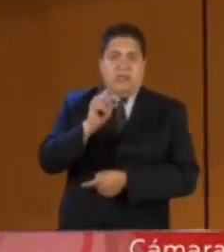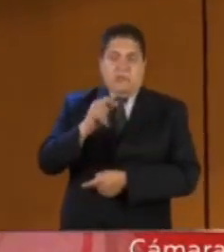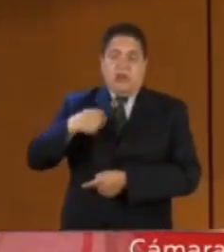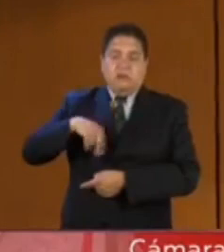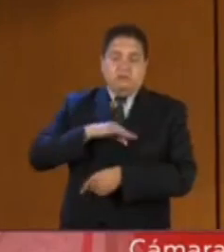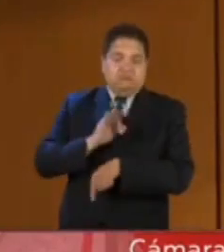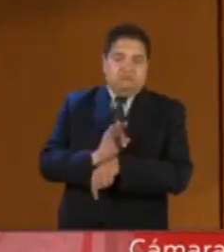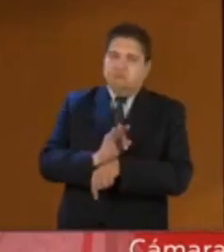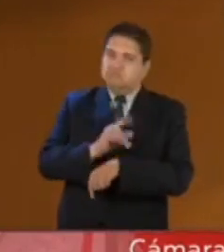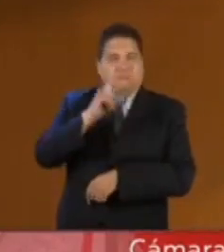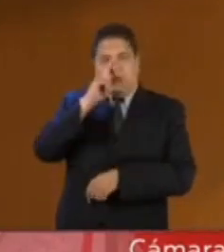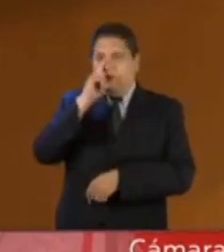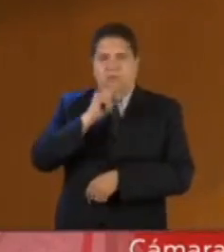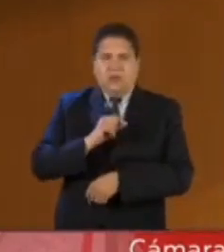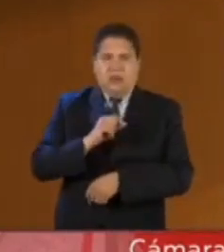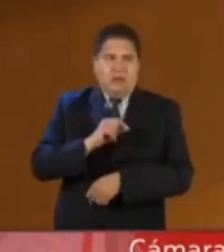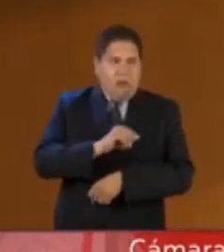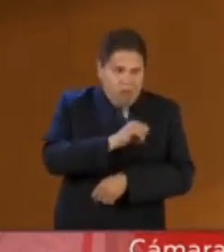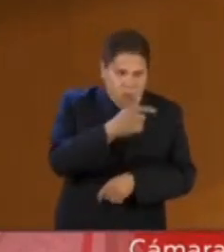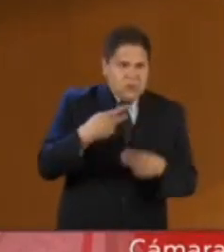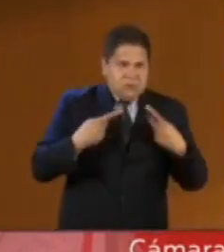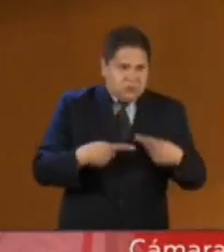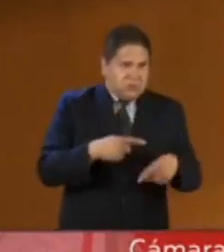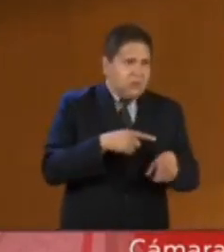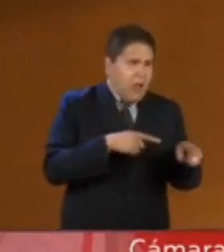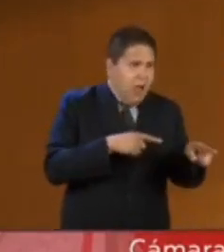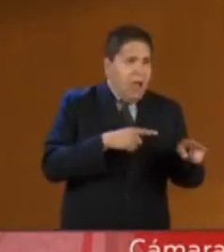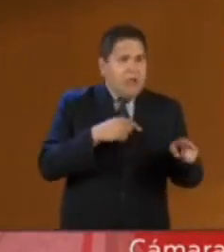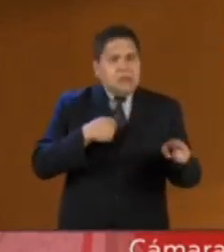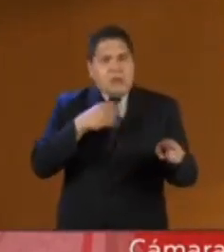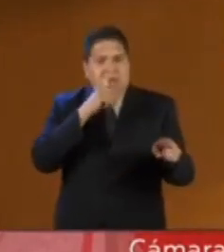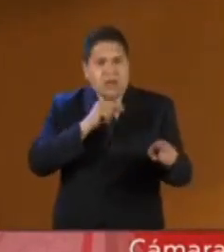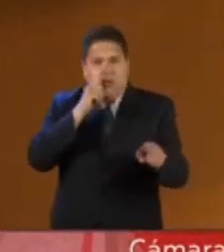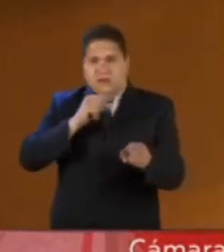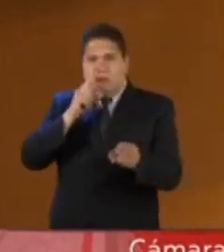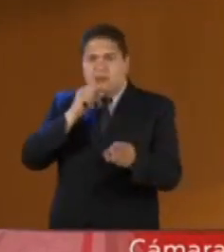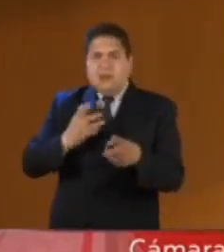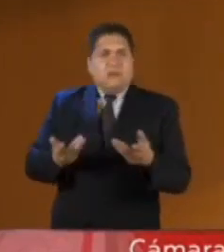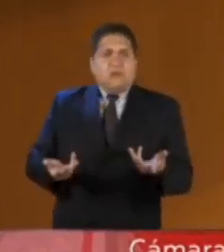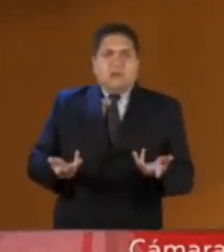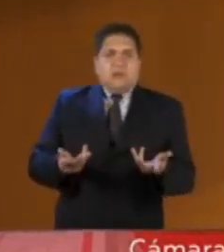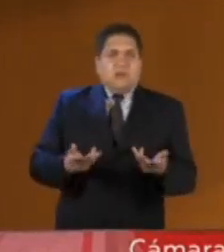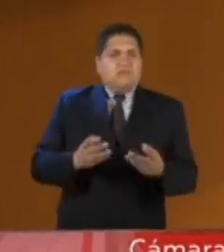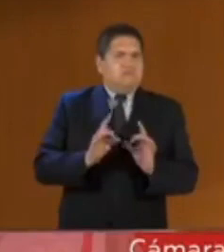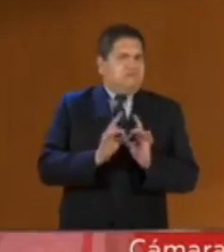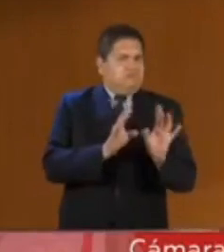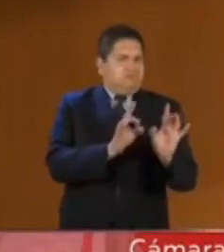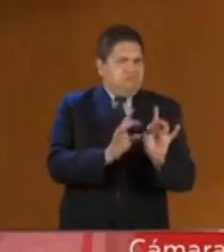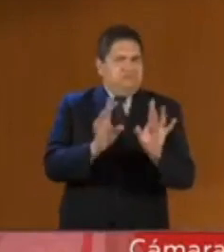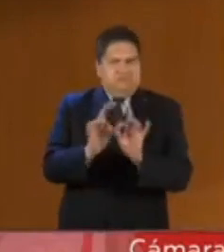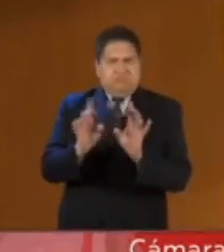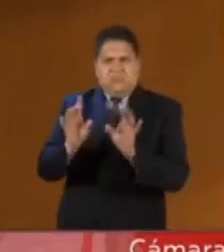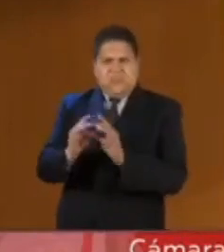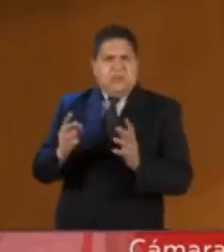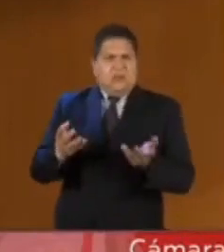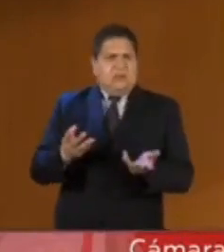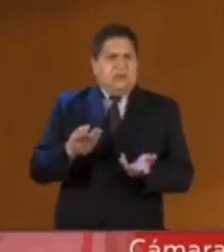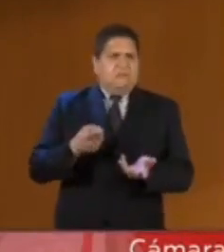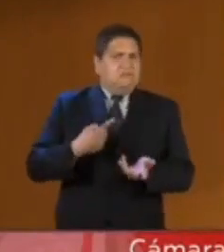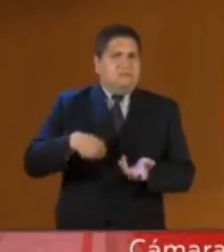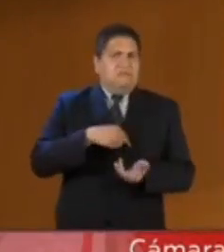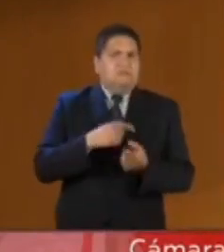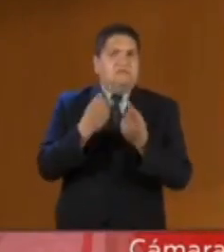qué necesitamos qué pasa en este país para que entendamos la pandemia que estamos viviendo por la violencia que experimentamos nosotras las